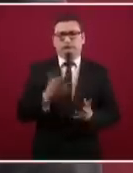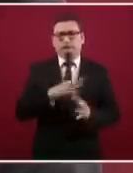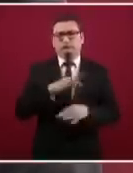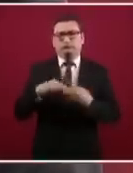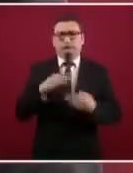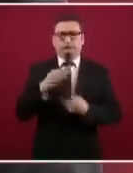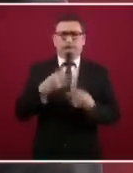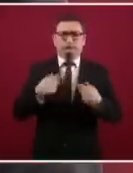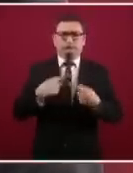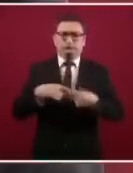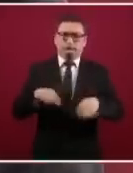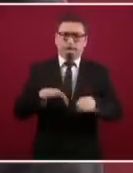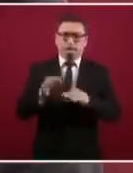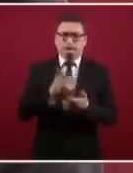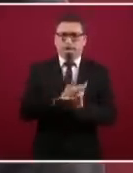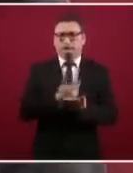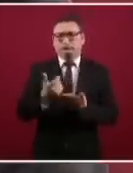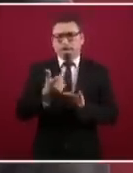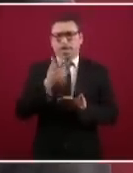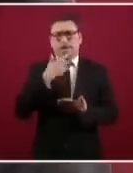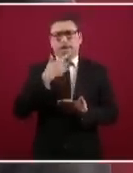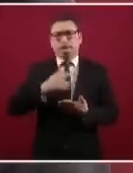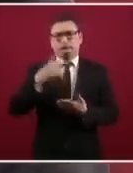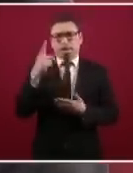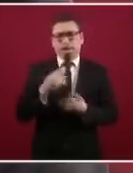salarios, las prestaciones.